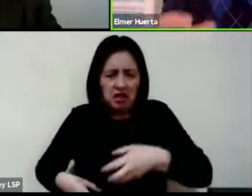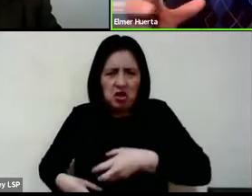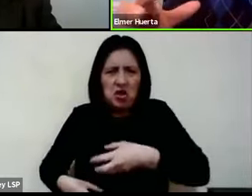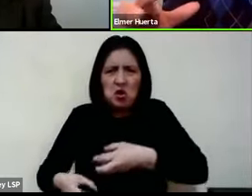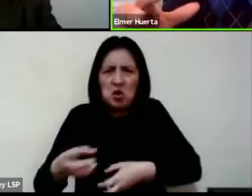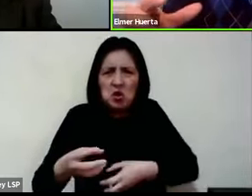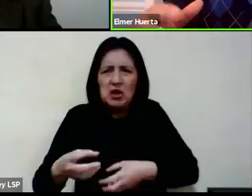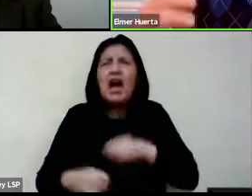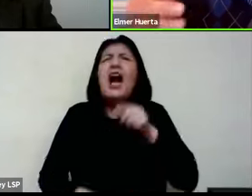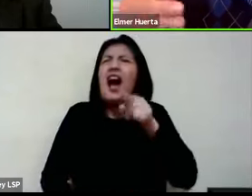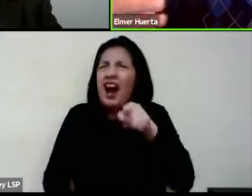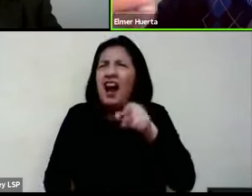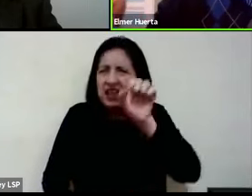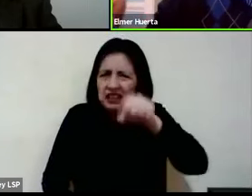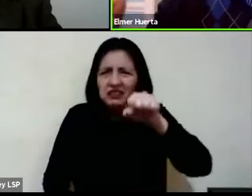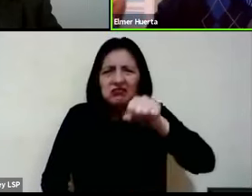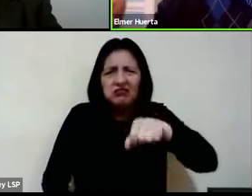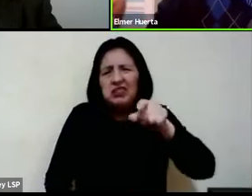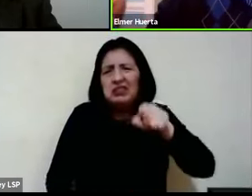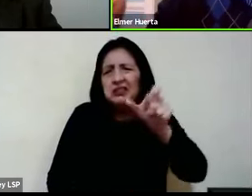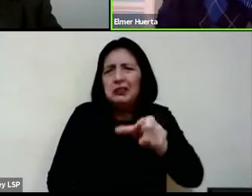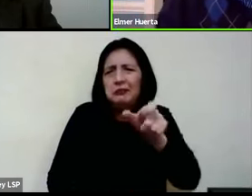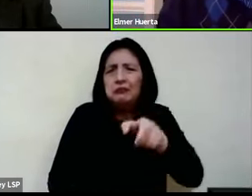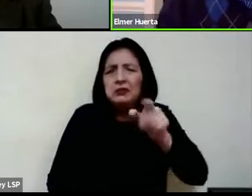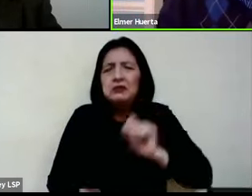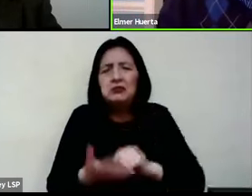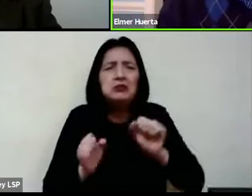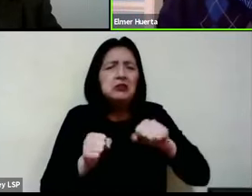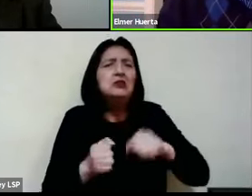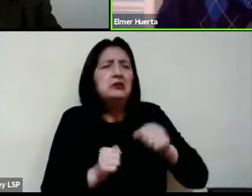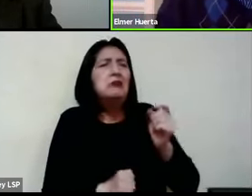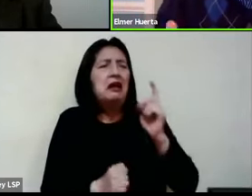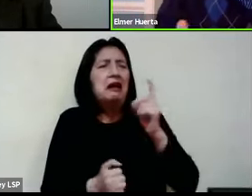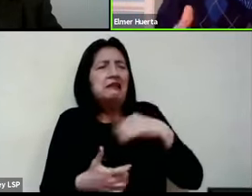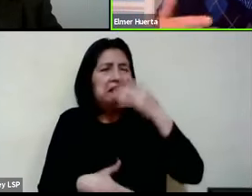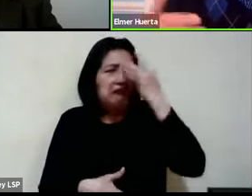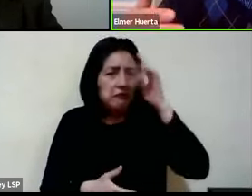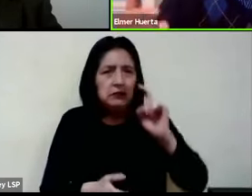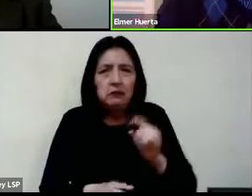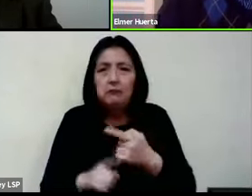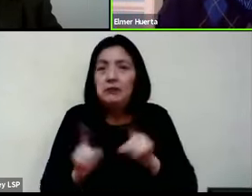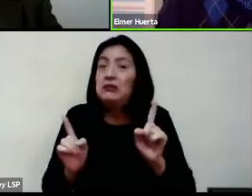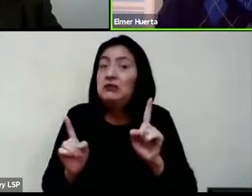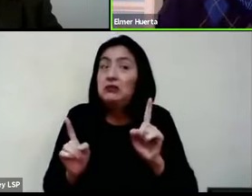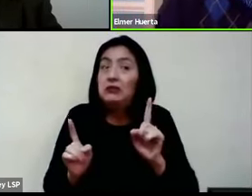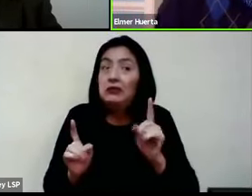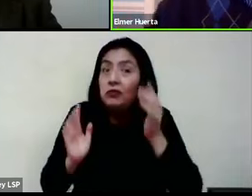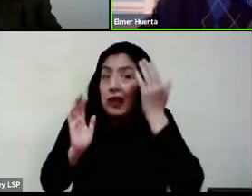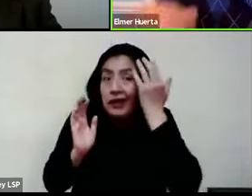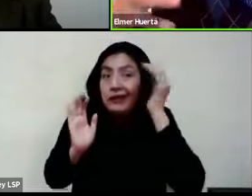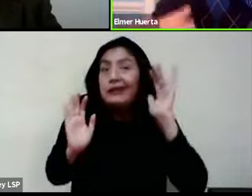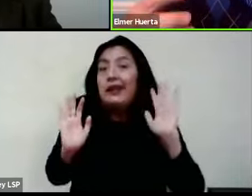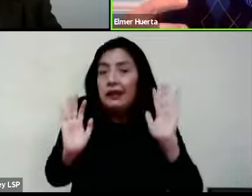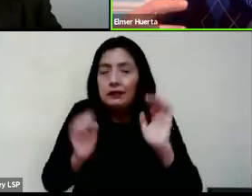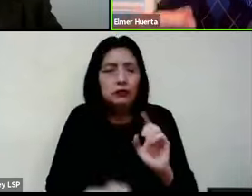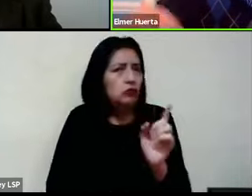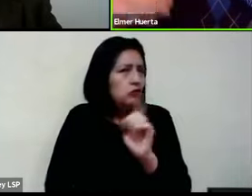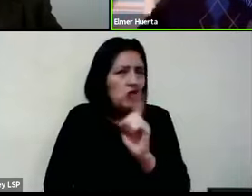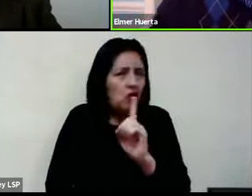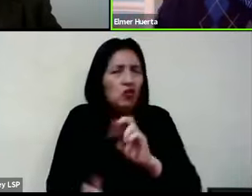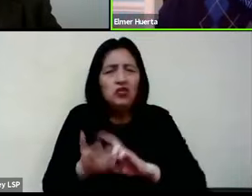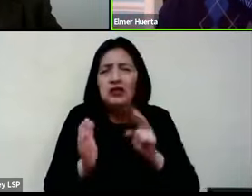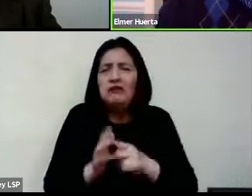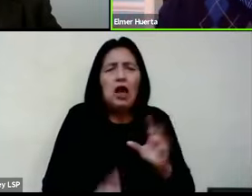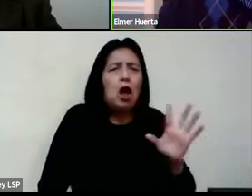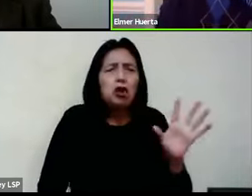esas personas tienen más tendencia a complicarse. Pero es eso, una tendencia. No es que todo